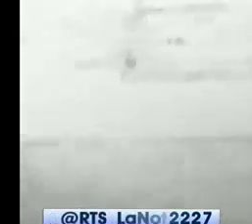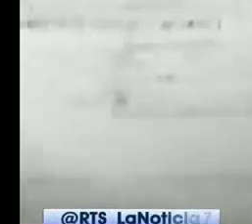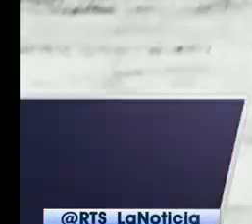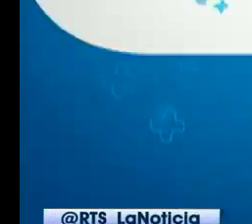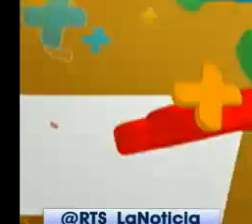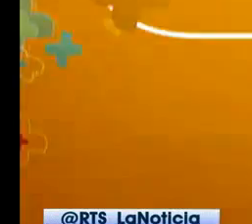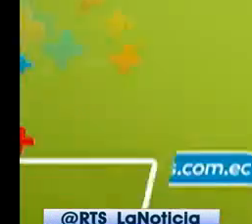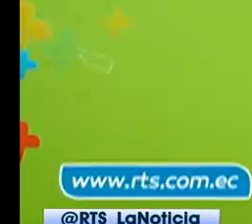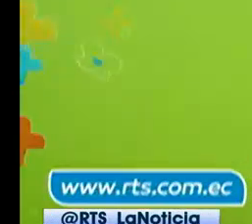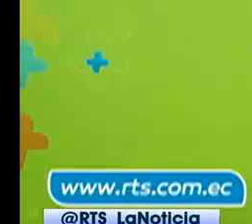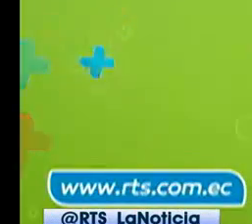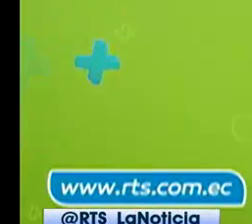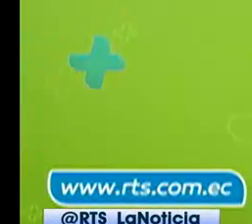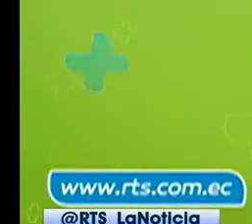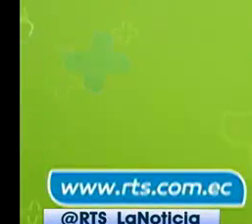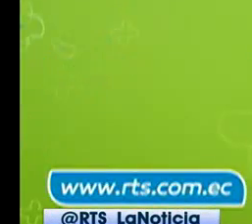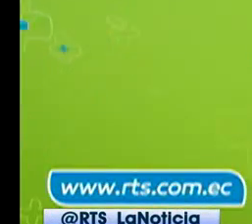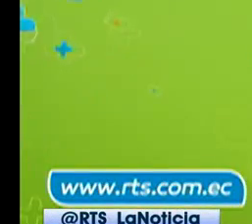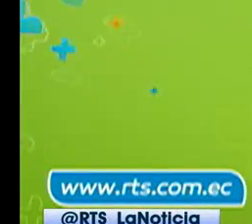las autoridades.